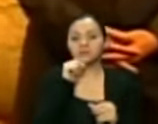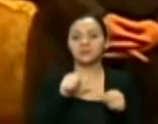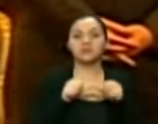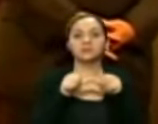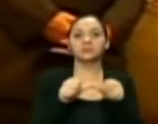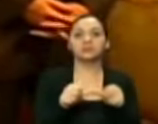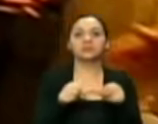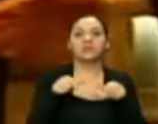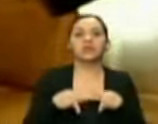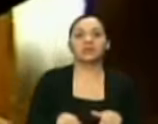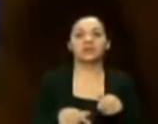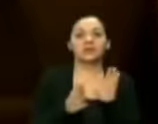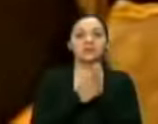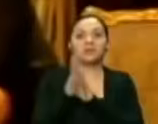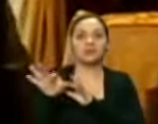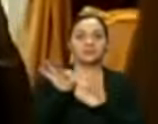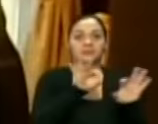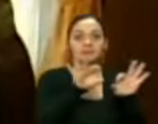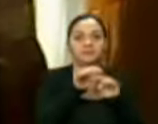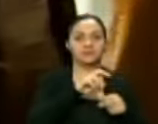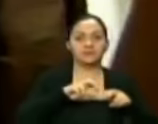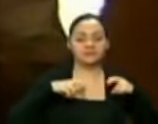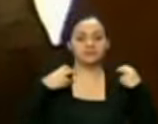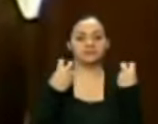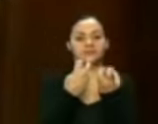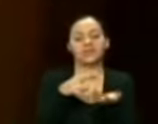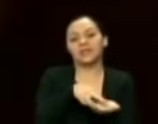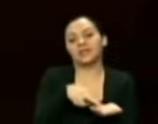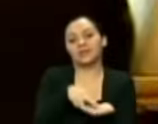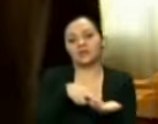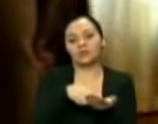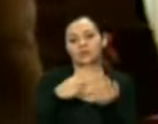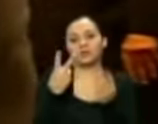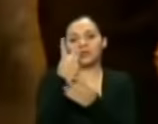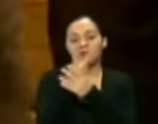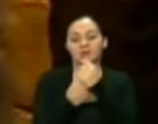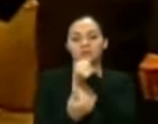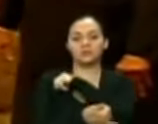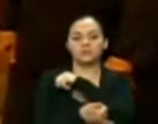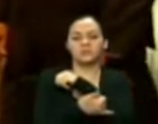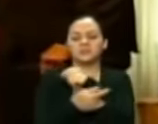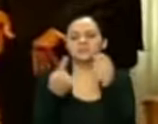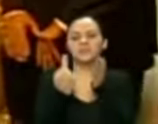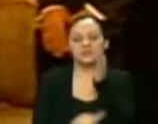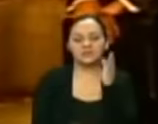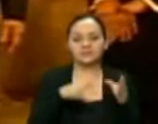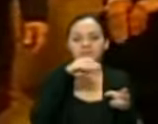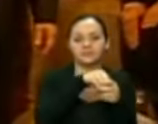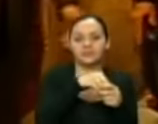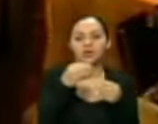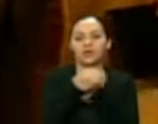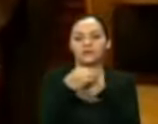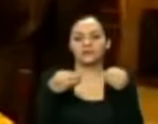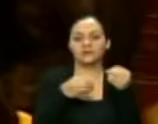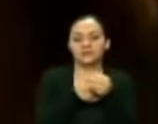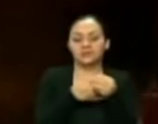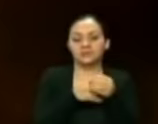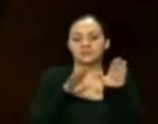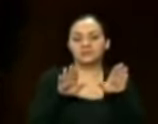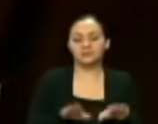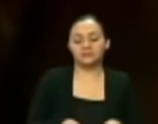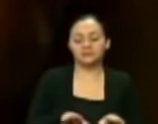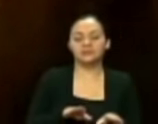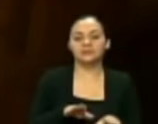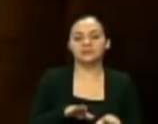tanto permanecemos con imágenes de esta reunión bilateral, de lo que está sucediendo precisamente en el despacho protocolar en